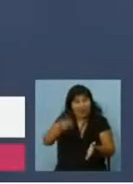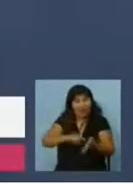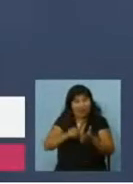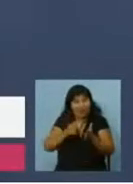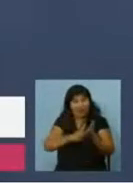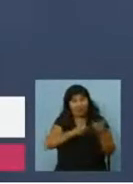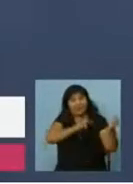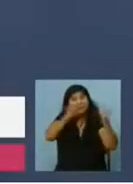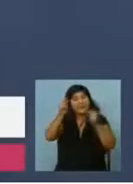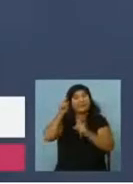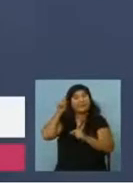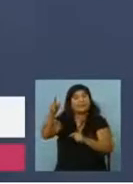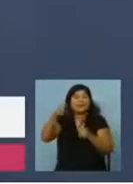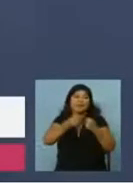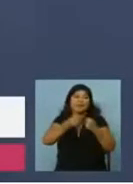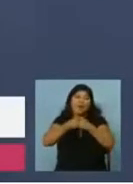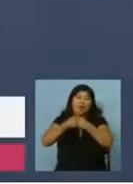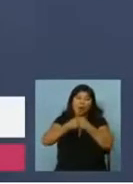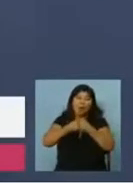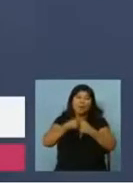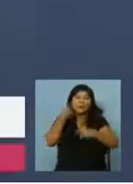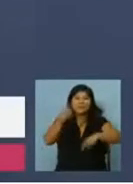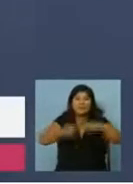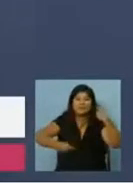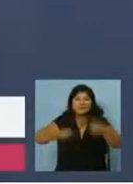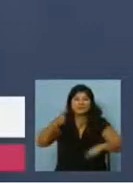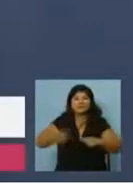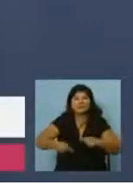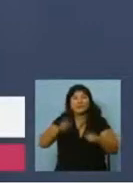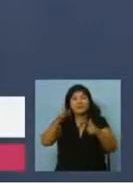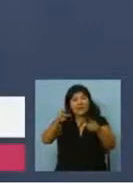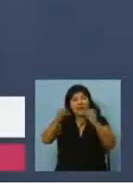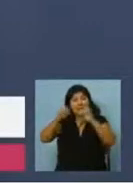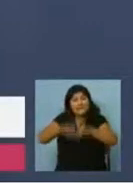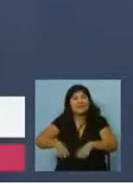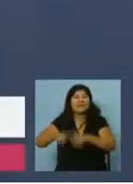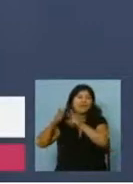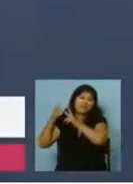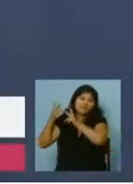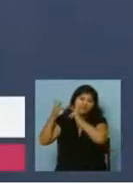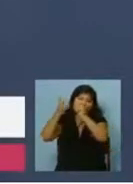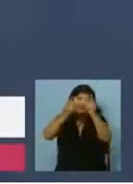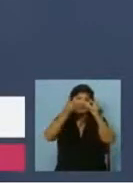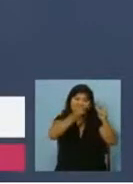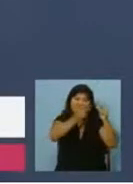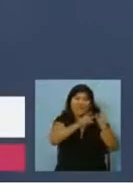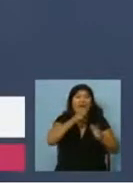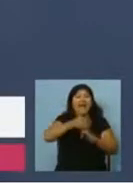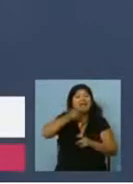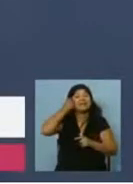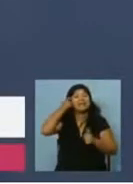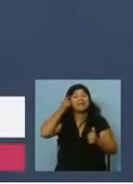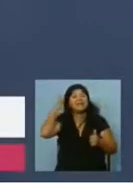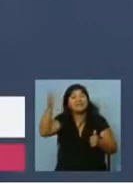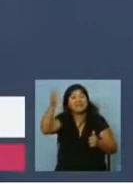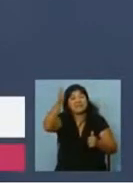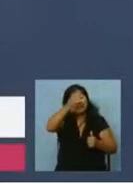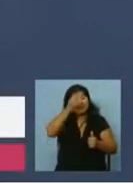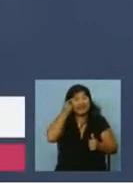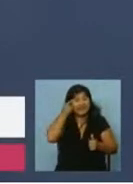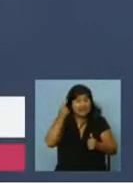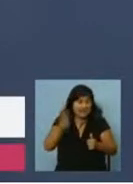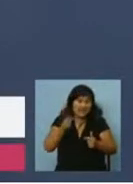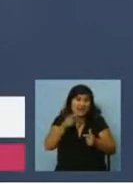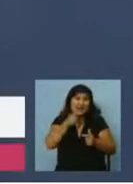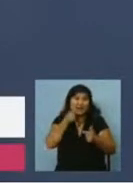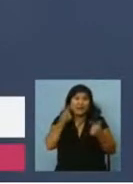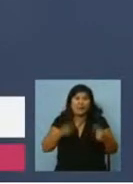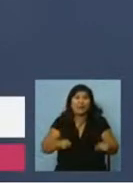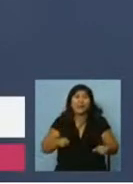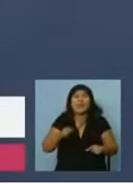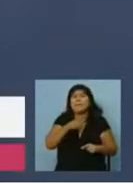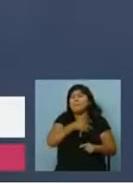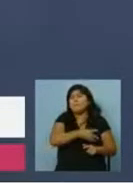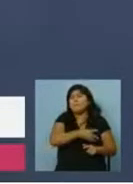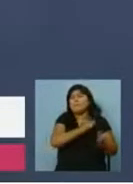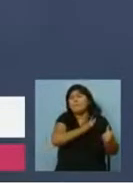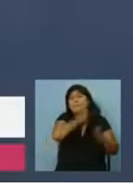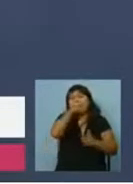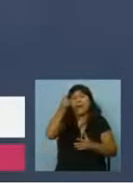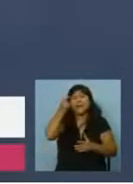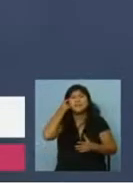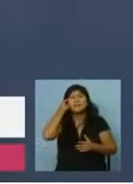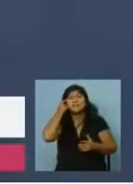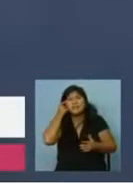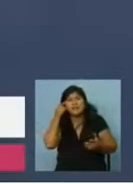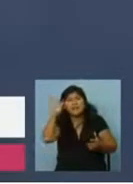allí ya comenzaría este viaje por China. El viaje por China tiene que ver con pedir una parte más de